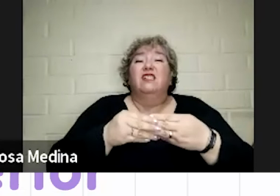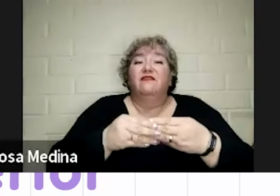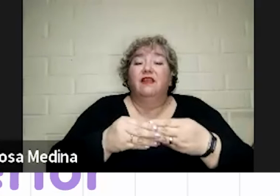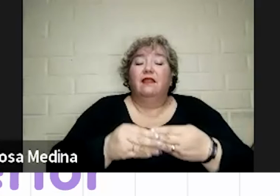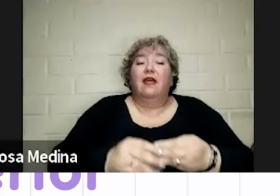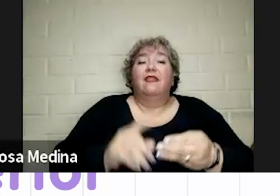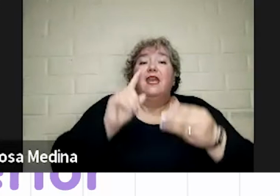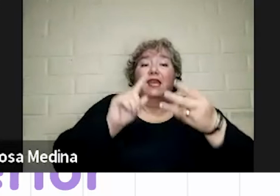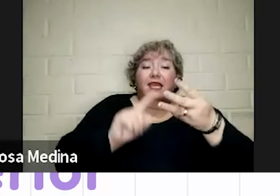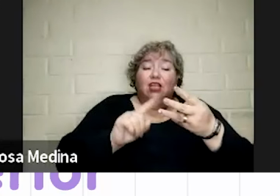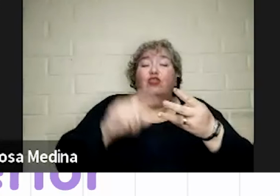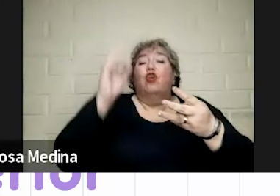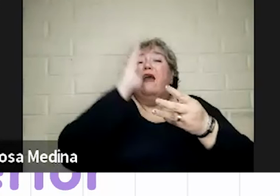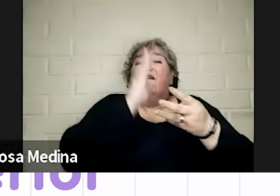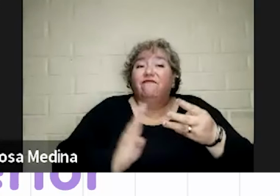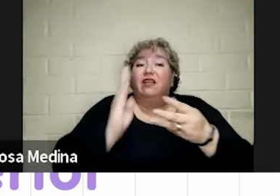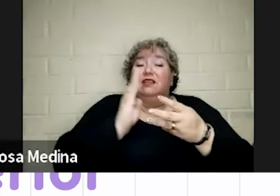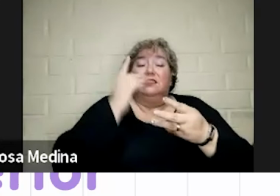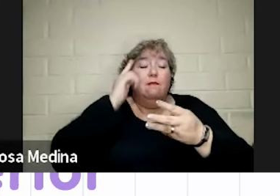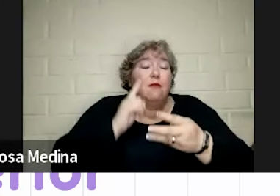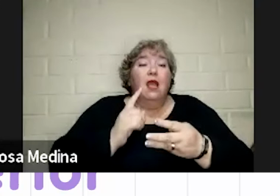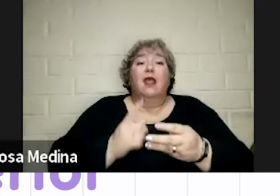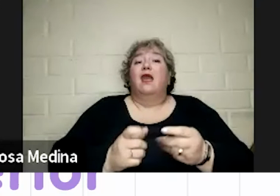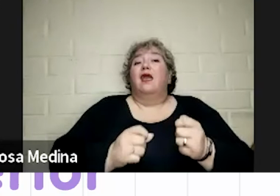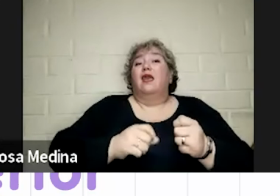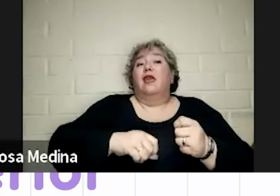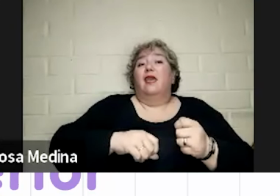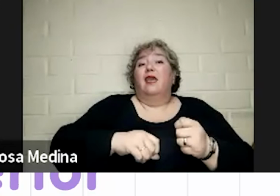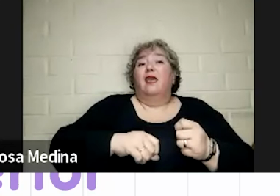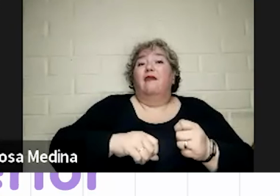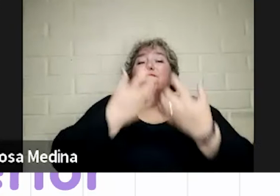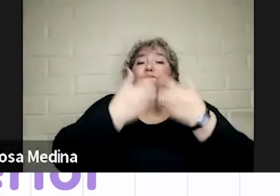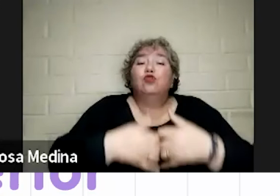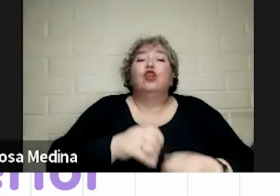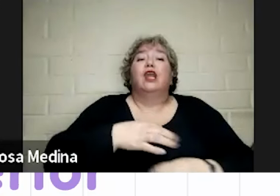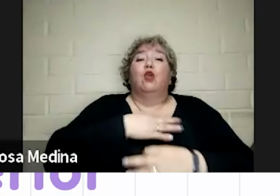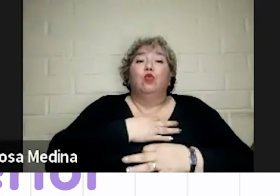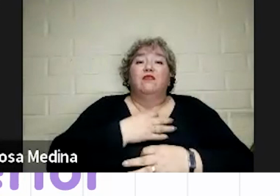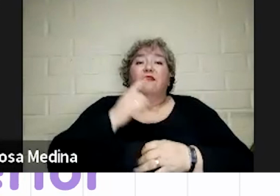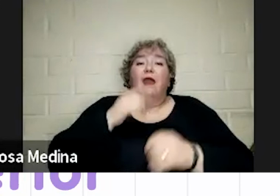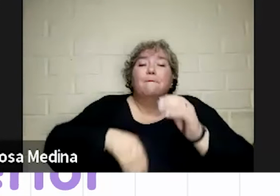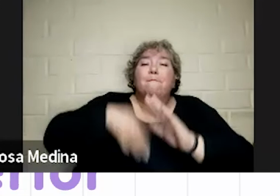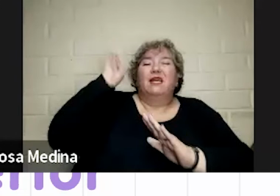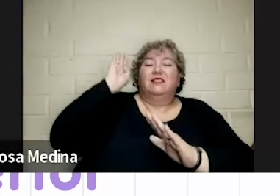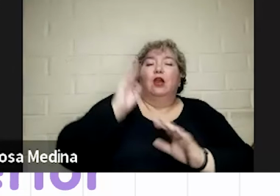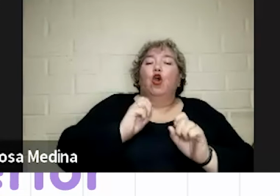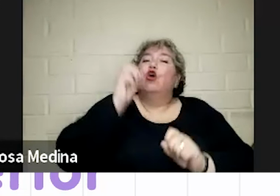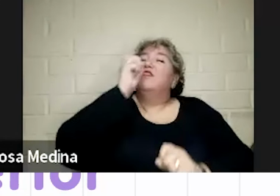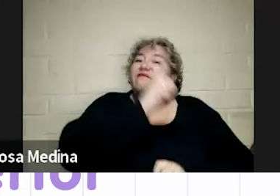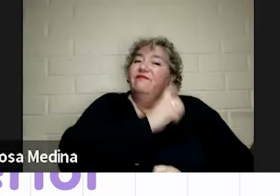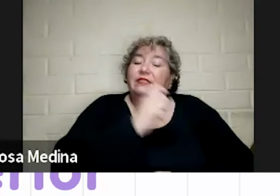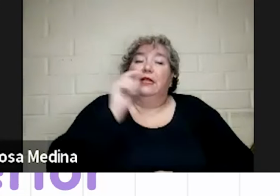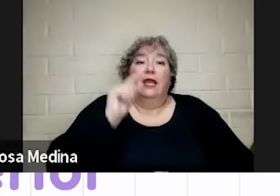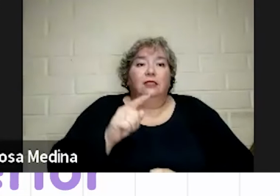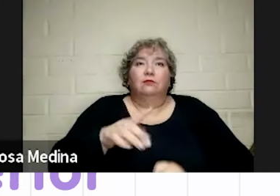la base para las funciones ejecutivas de orden superior o funciones ejecutivas complejas. También van a encontrar muchas